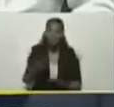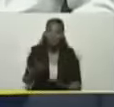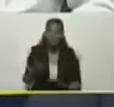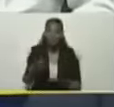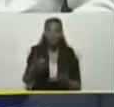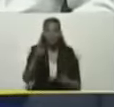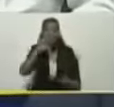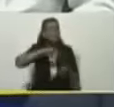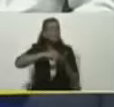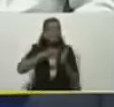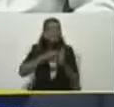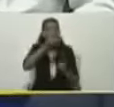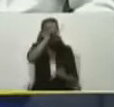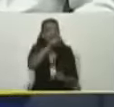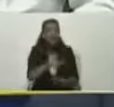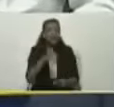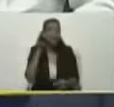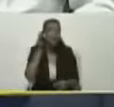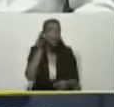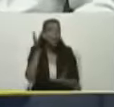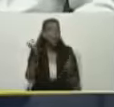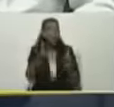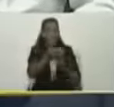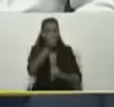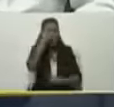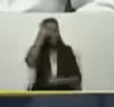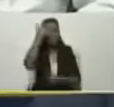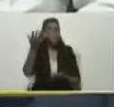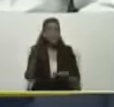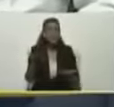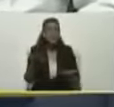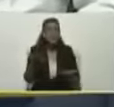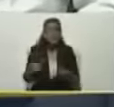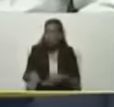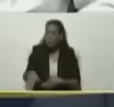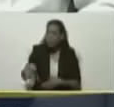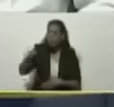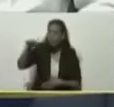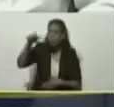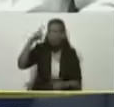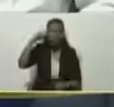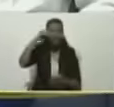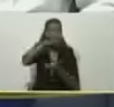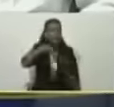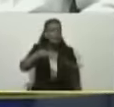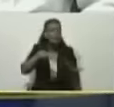que me tocaría después descubrir en la vida: el feminismo.